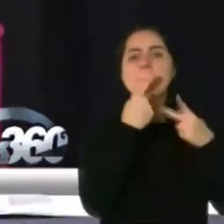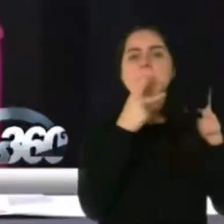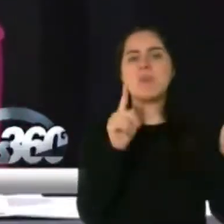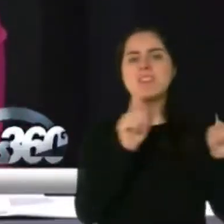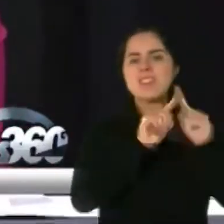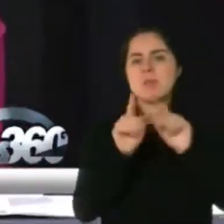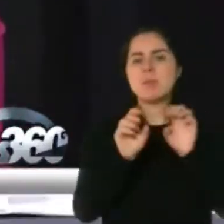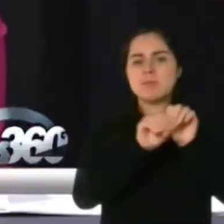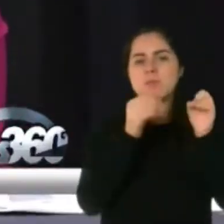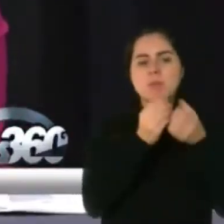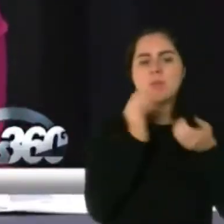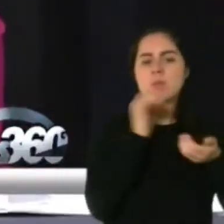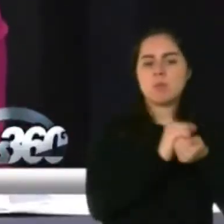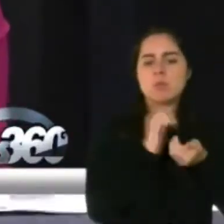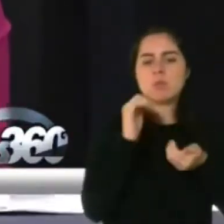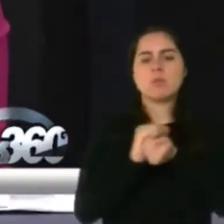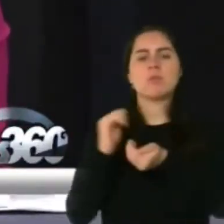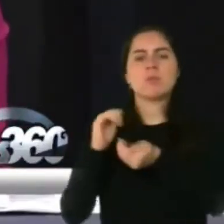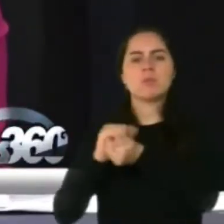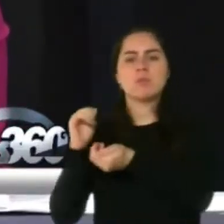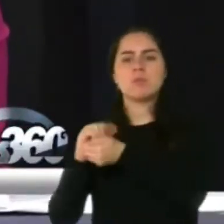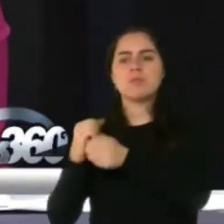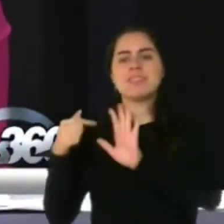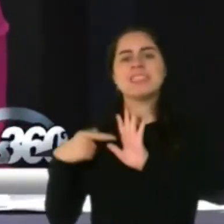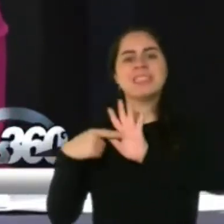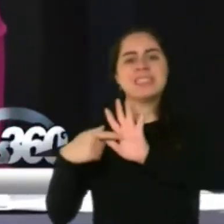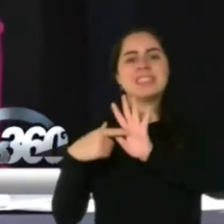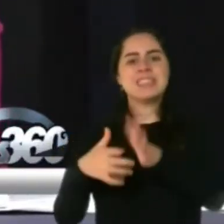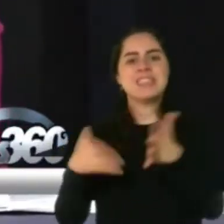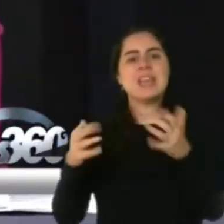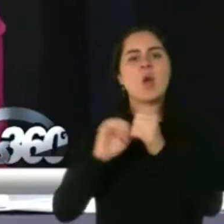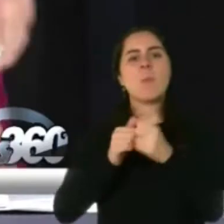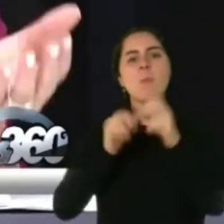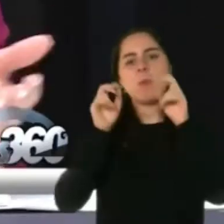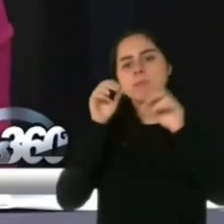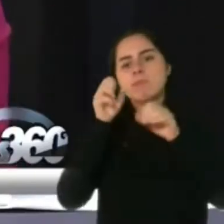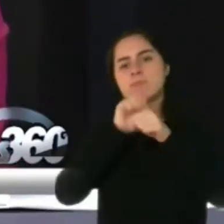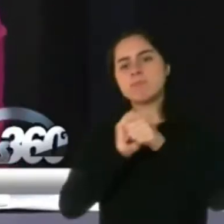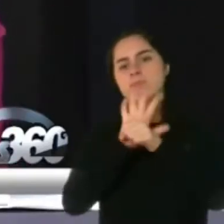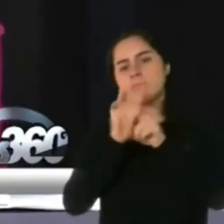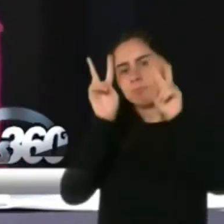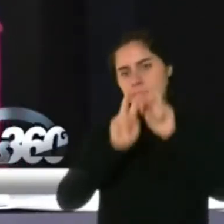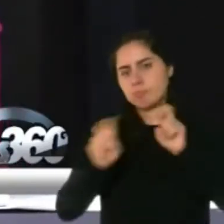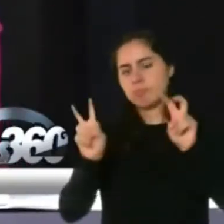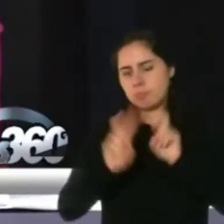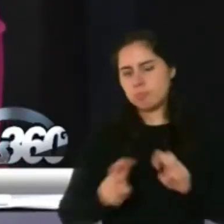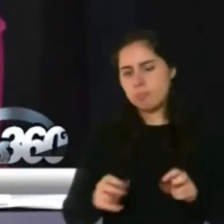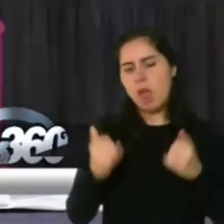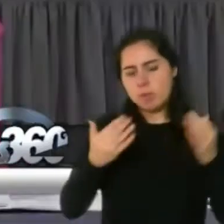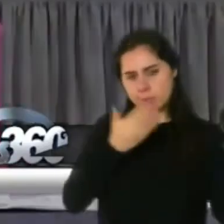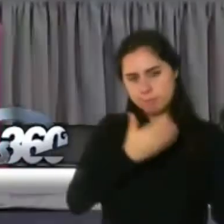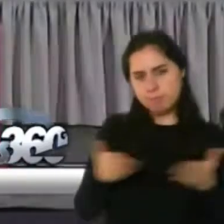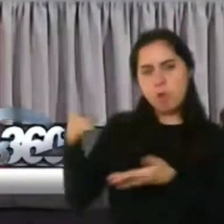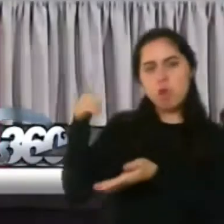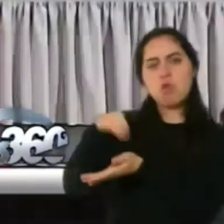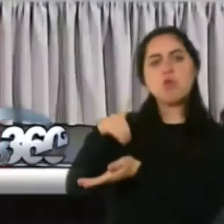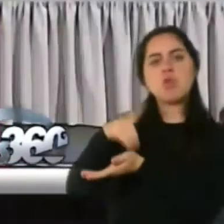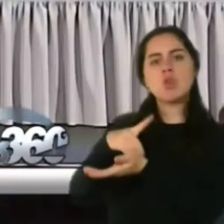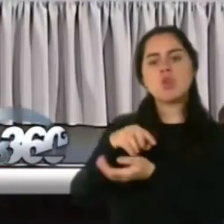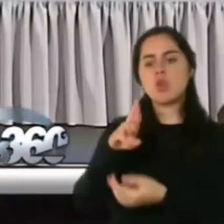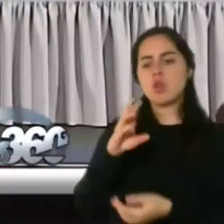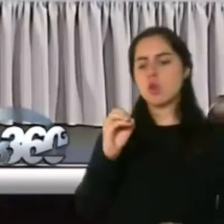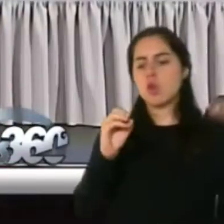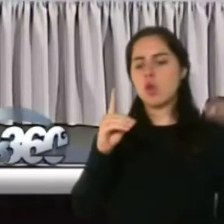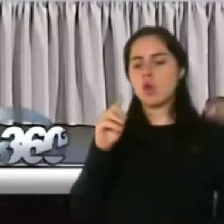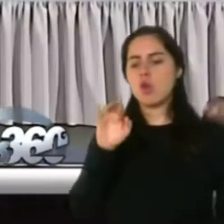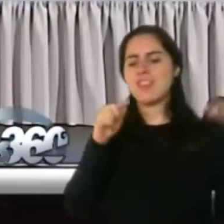nos presentará una perspectiva de cómo es el análisis de esta epidemia. Le presentamos y le dejamos con ustedes a los doctores Rodríguez